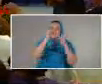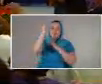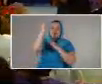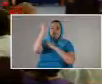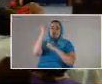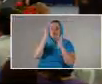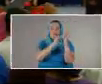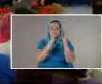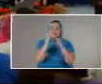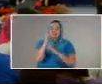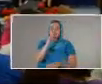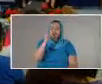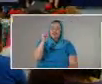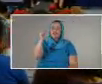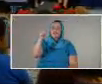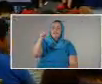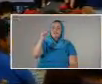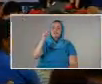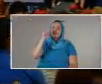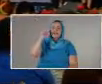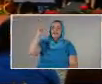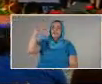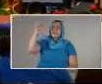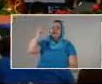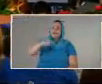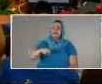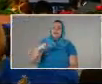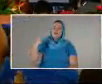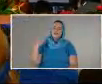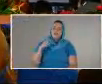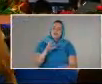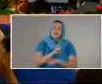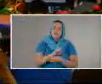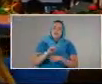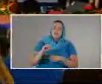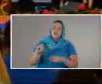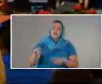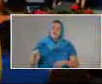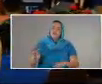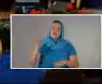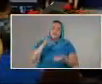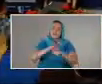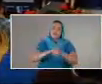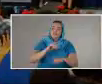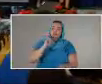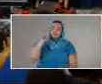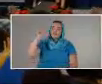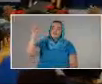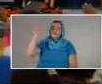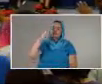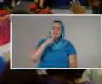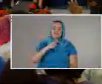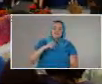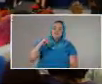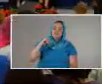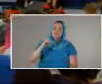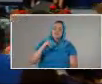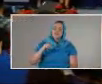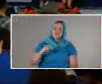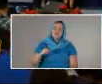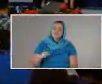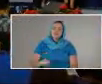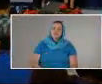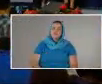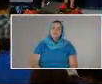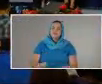de ti ahora, para que obres sobre tus hijos, Señor, sobre la necesidad